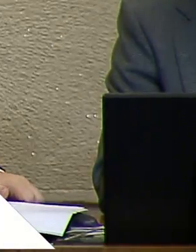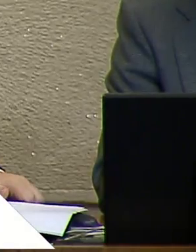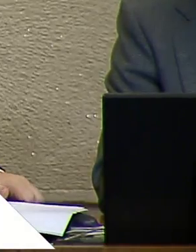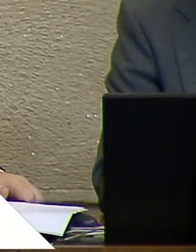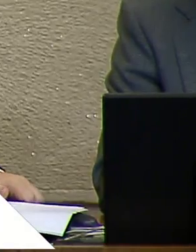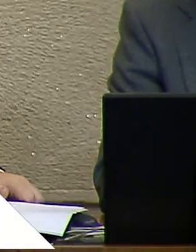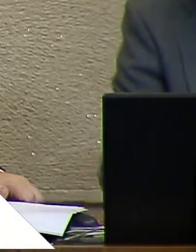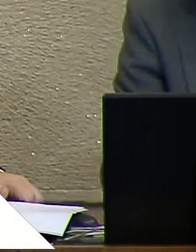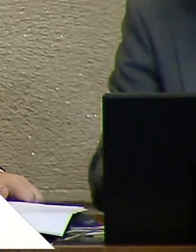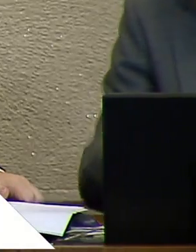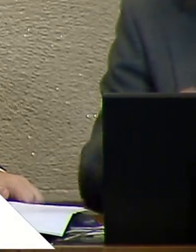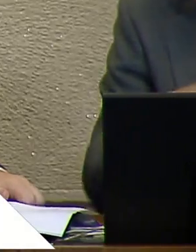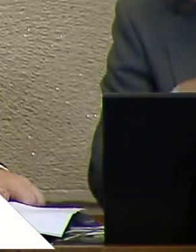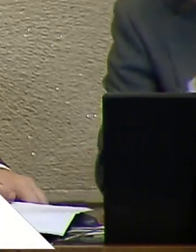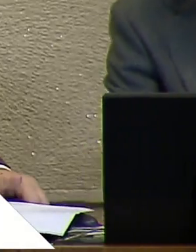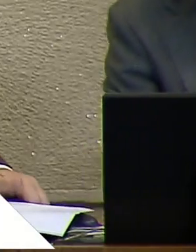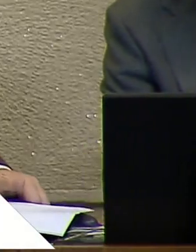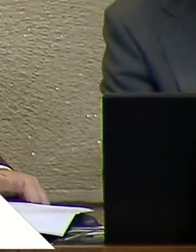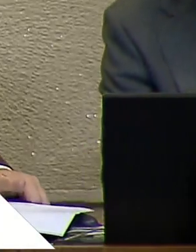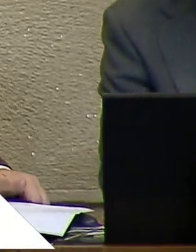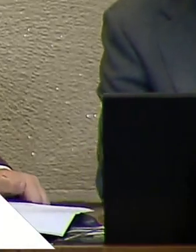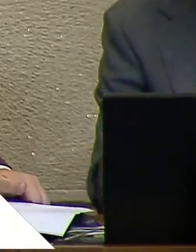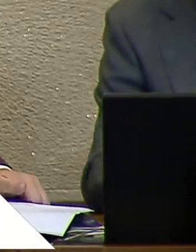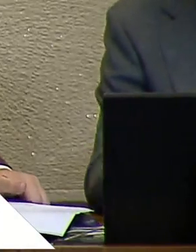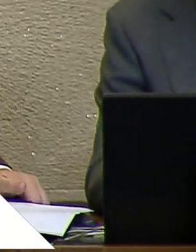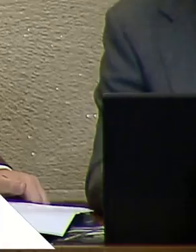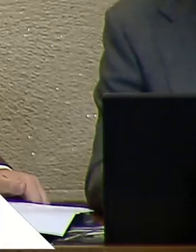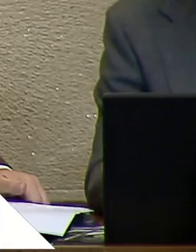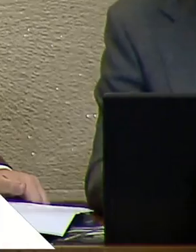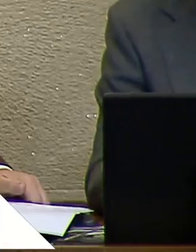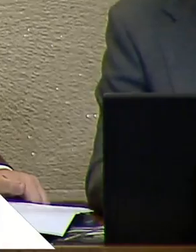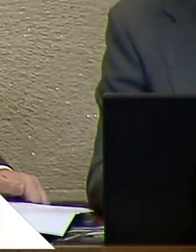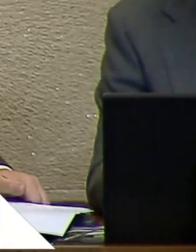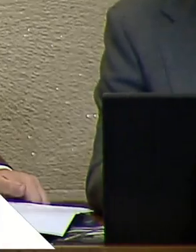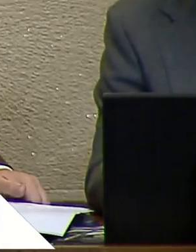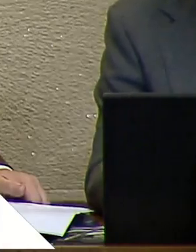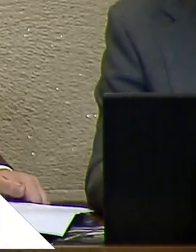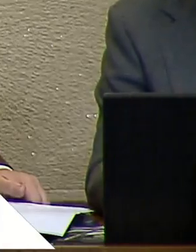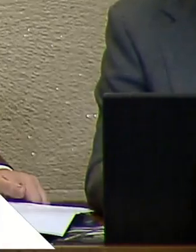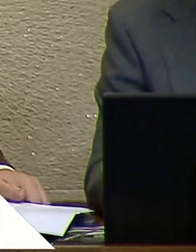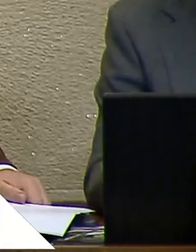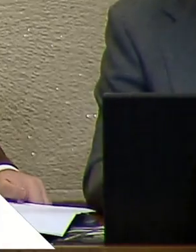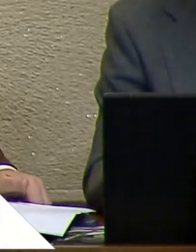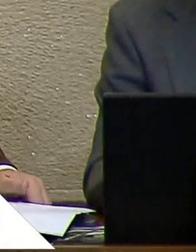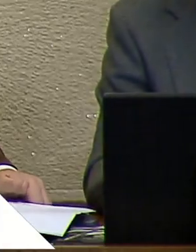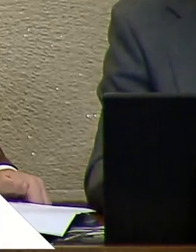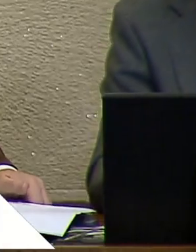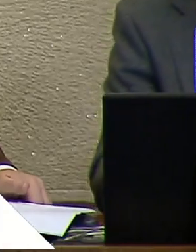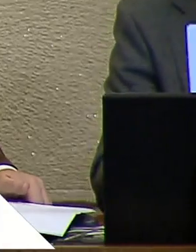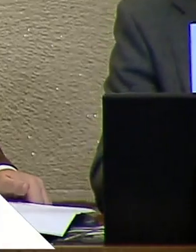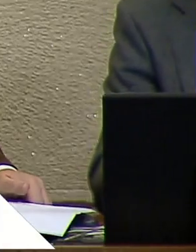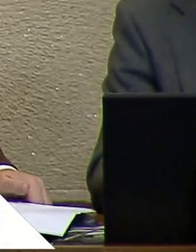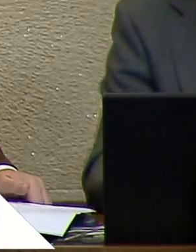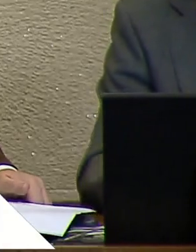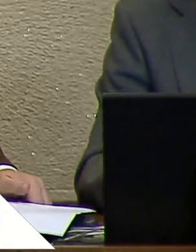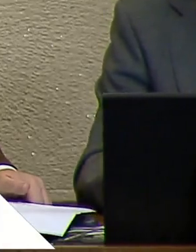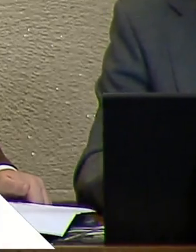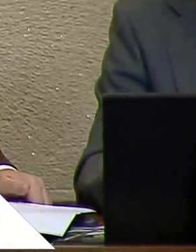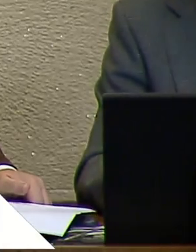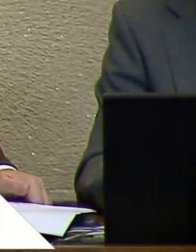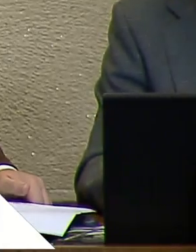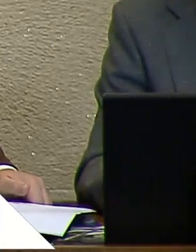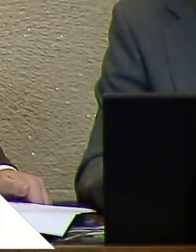yo tengo tengo dos prevenciones contra la gratuidad en el cobro de estacionamiento